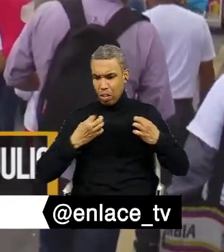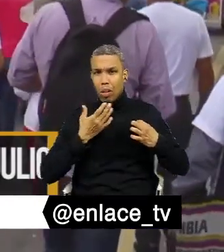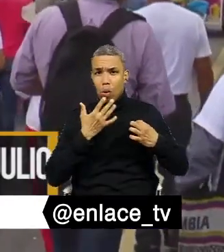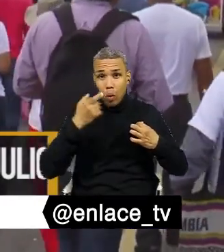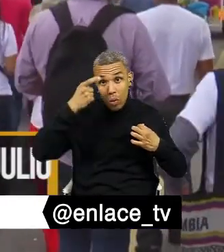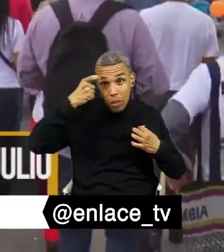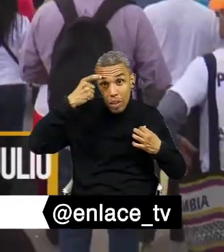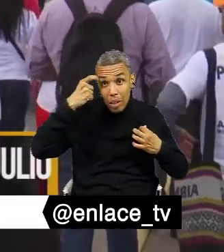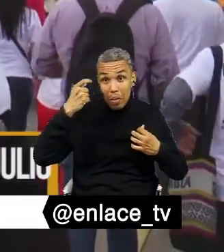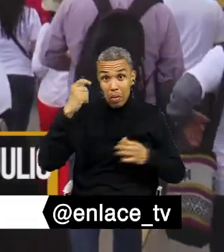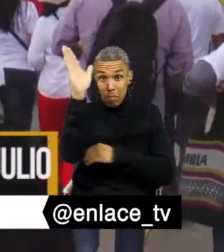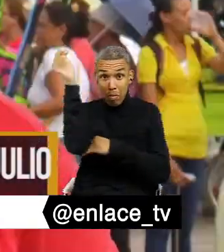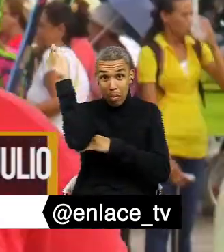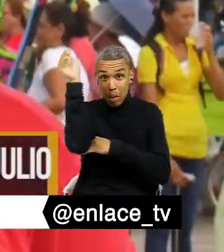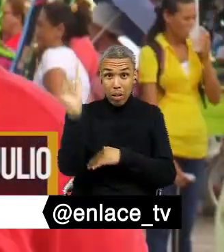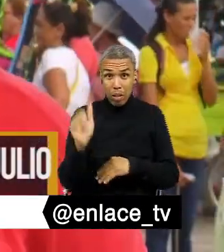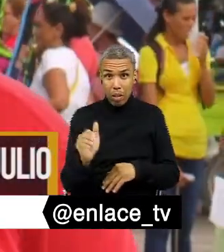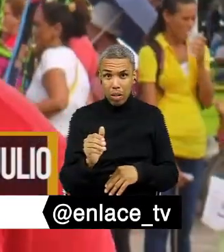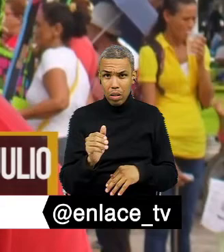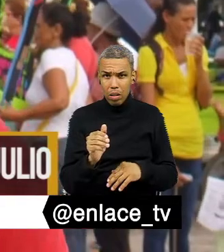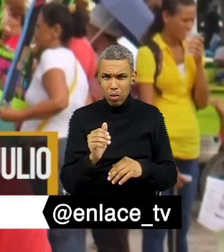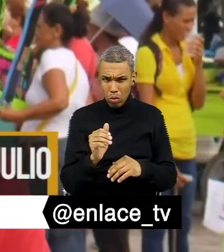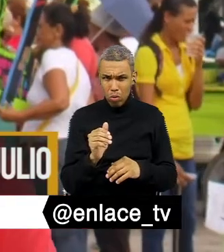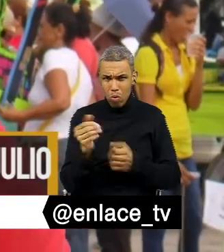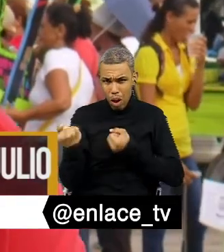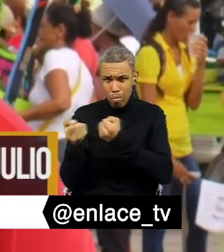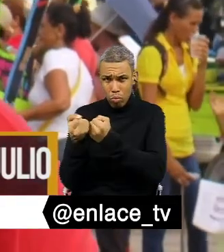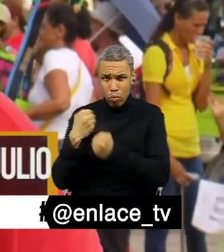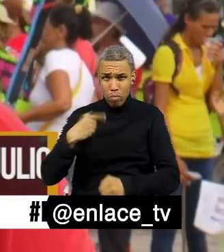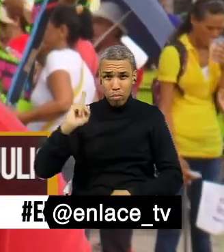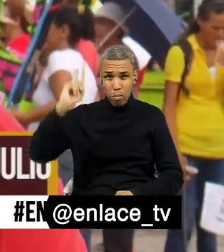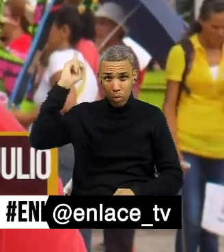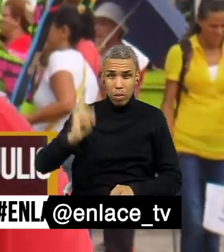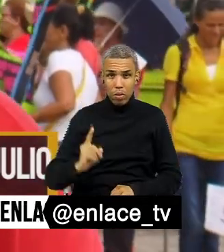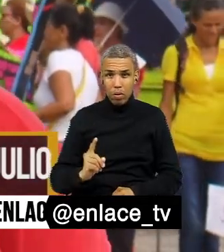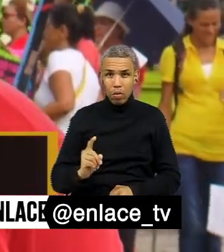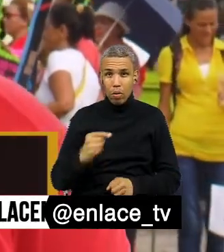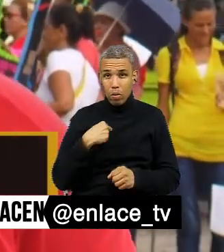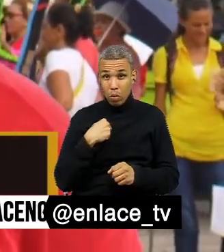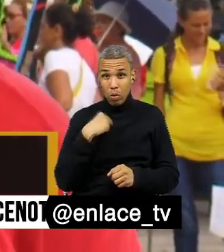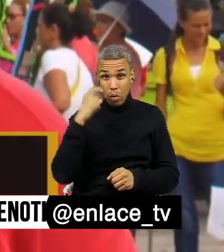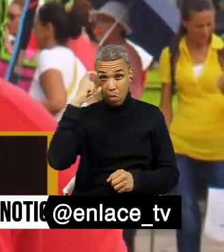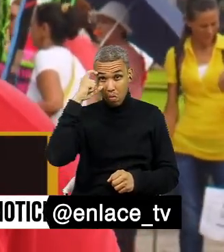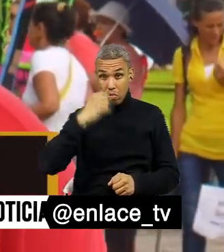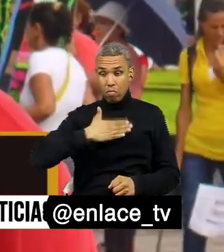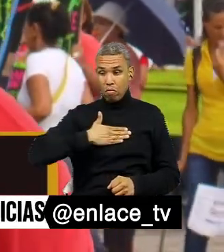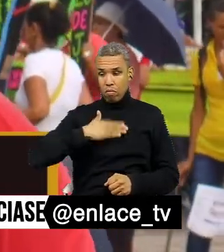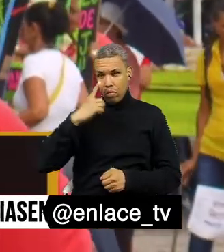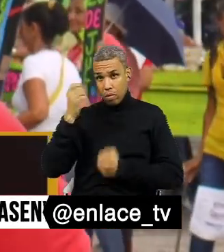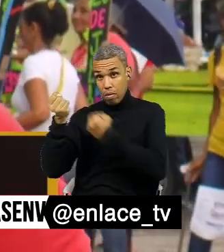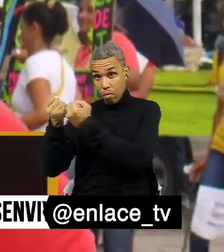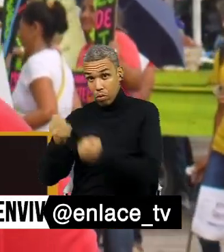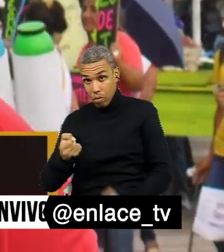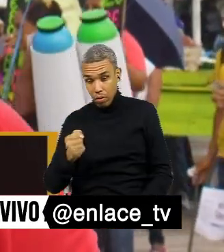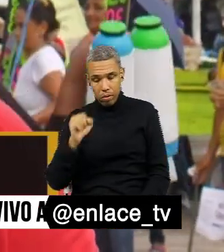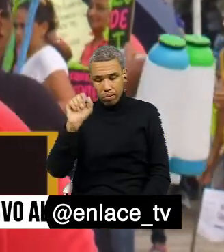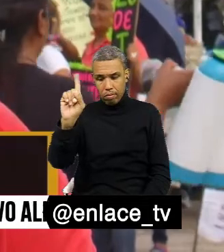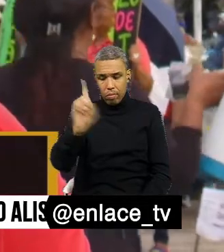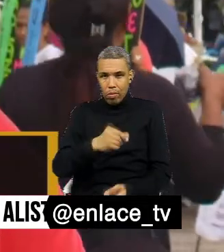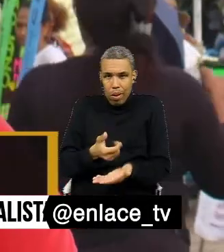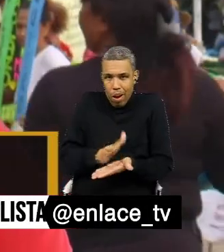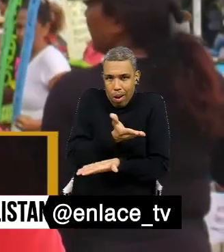decir que estemos apoyando un partido político, no quiere decir que estemos apoyando lo que diga el presidente Uribe, no señor, le queremos decir que estamos en